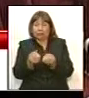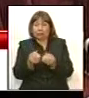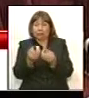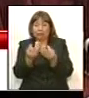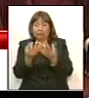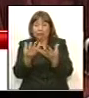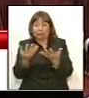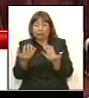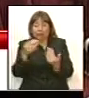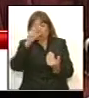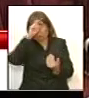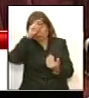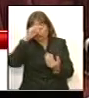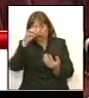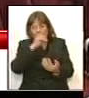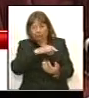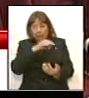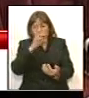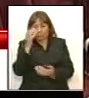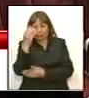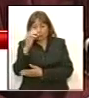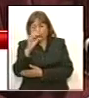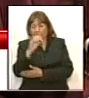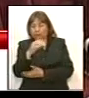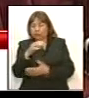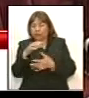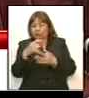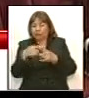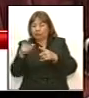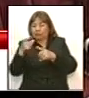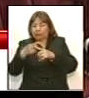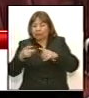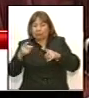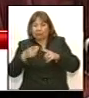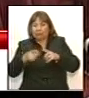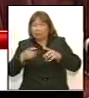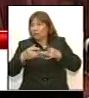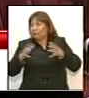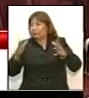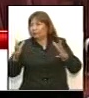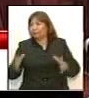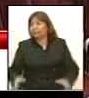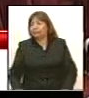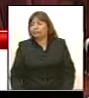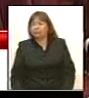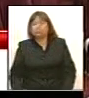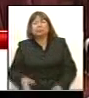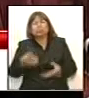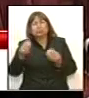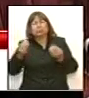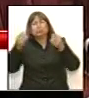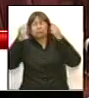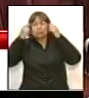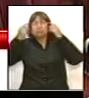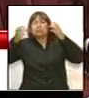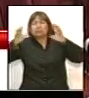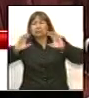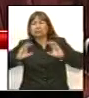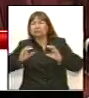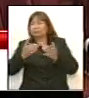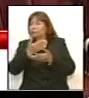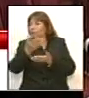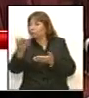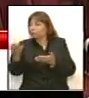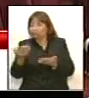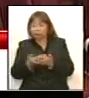Perú, Colombia, Chile, Ecuador, varían, grandemente varían. ¿Por qué no se ponen de acuerdo todos los integrantes del Grupo